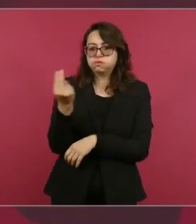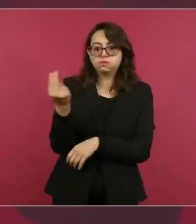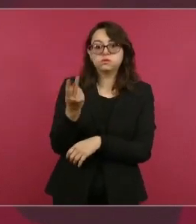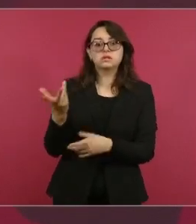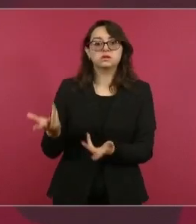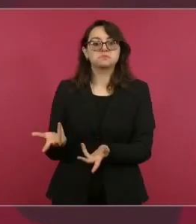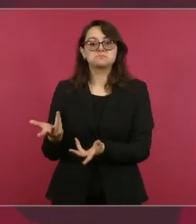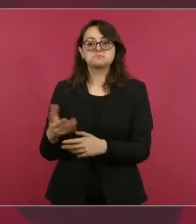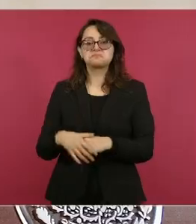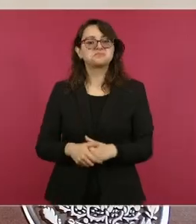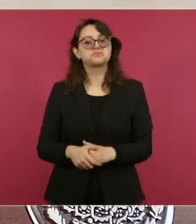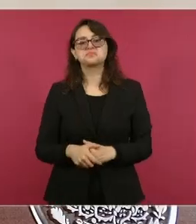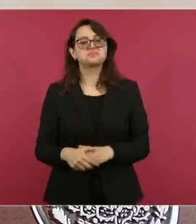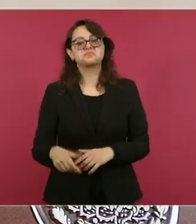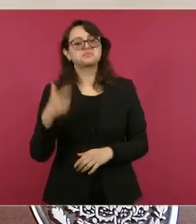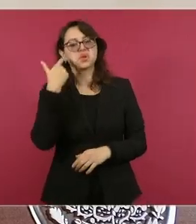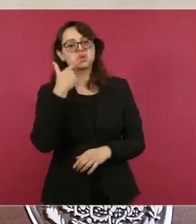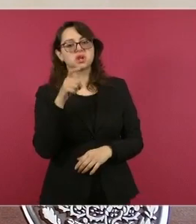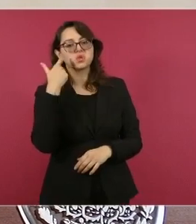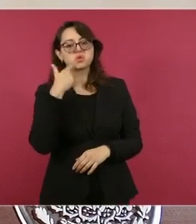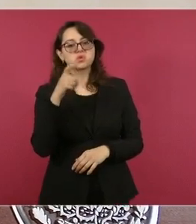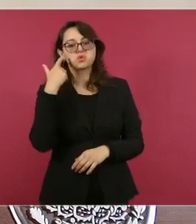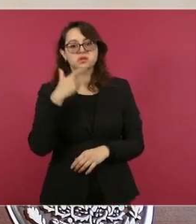el camellón,